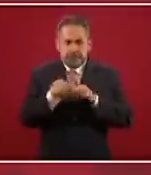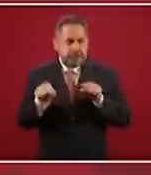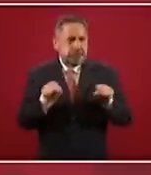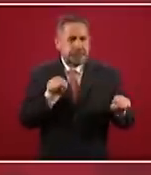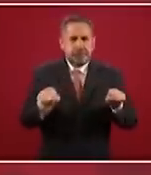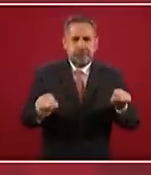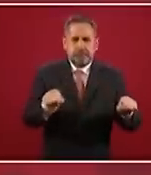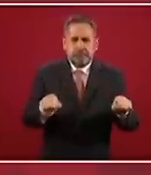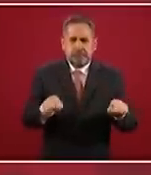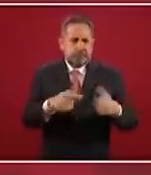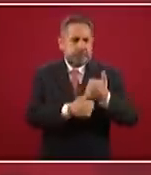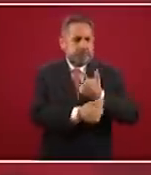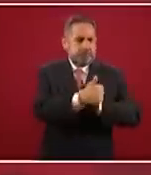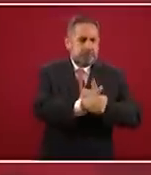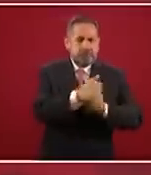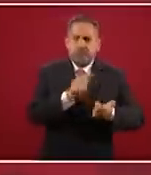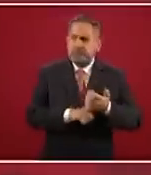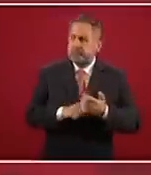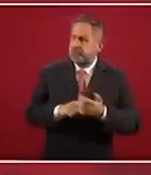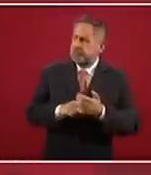de Pemex,